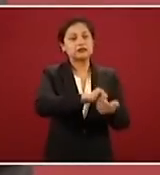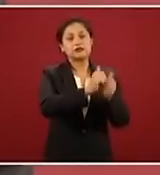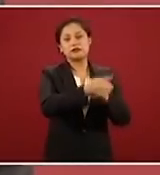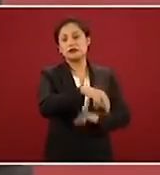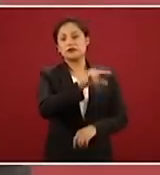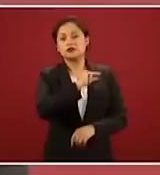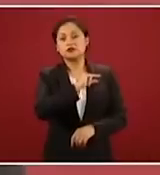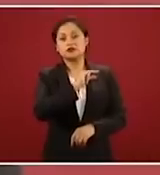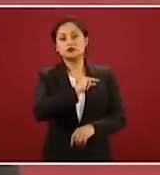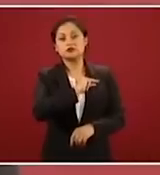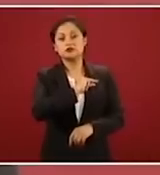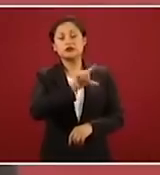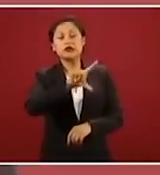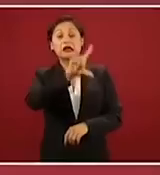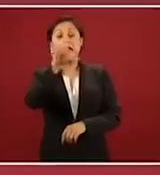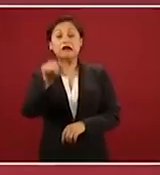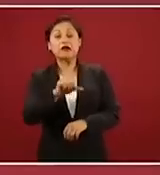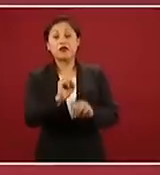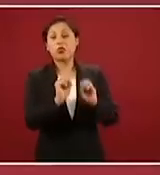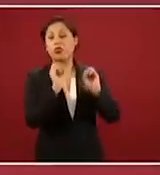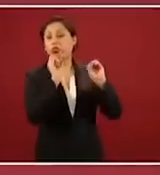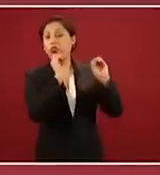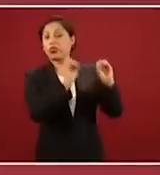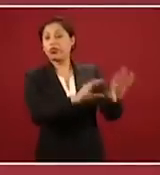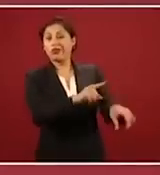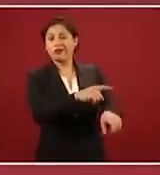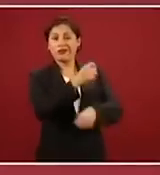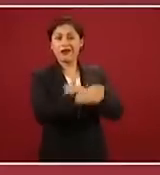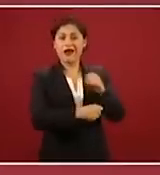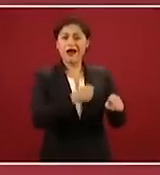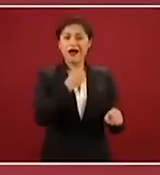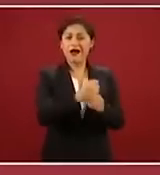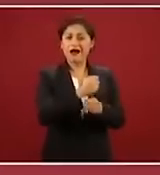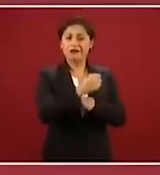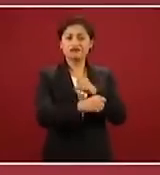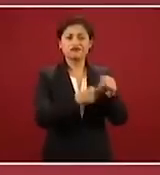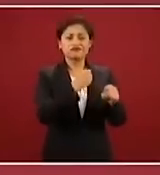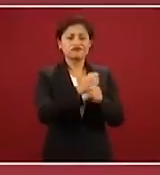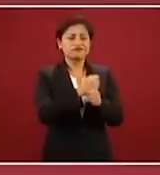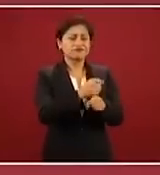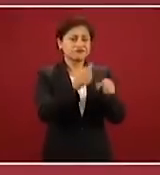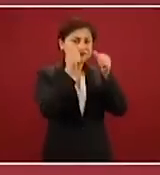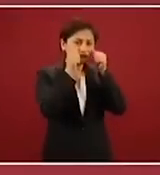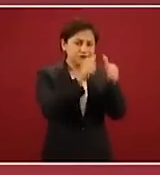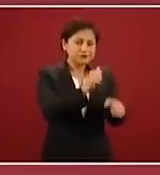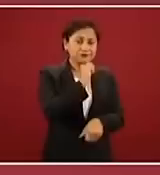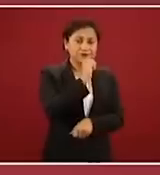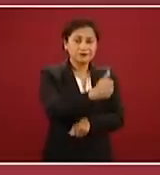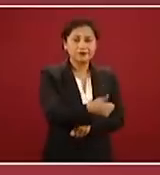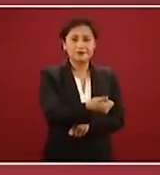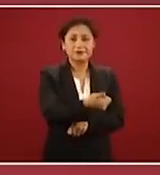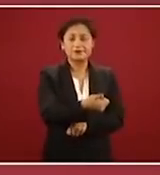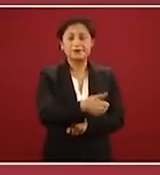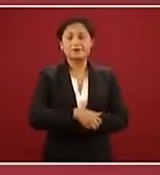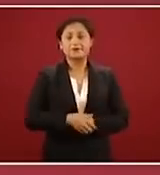se abandonó la planta durante muchos años y realmente estaba